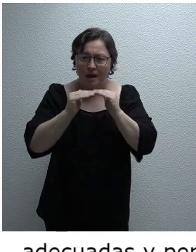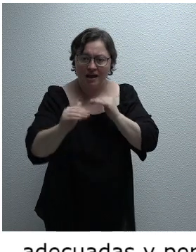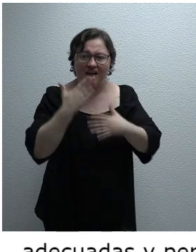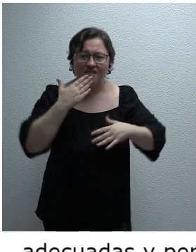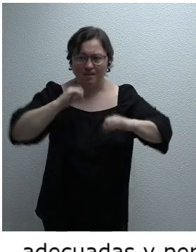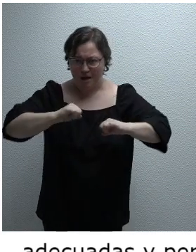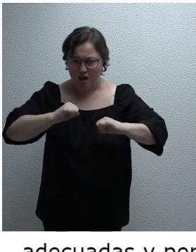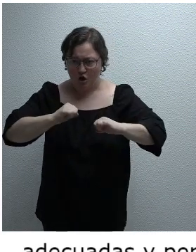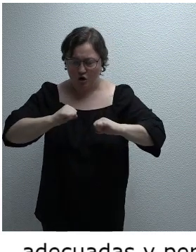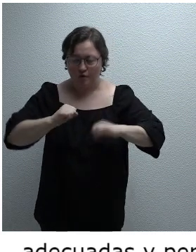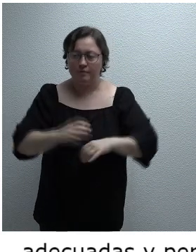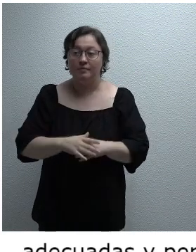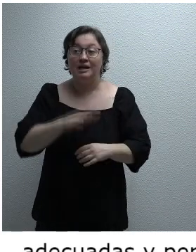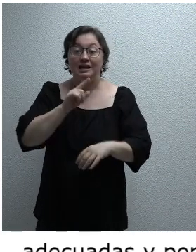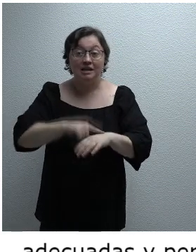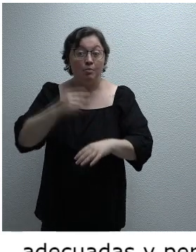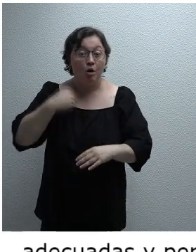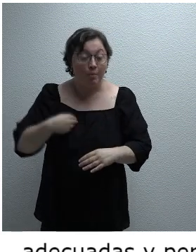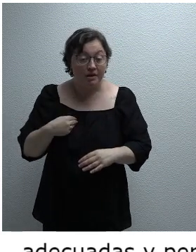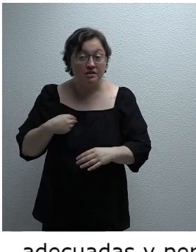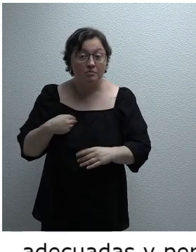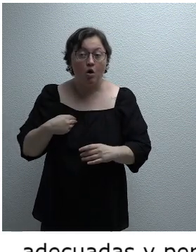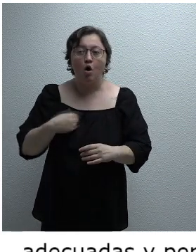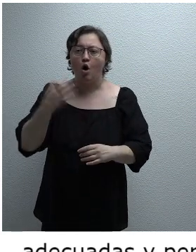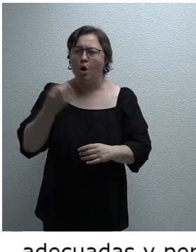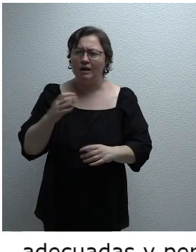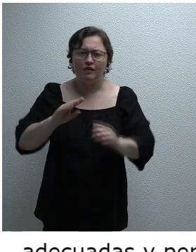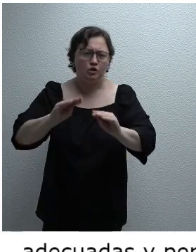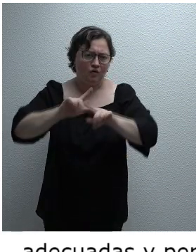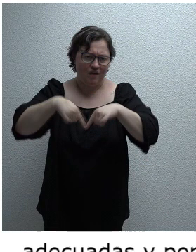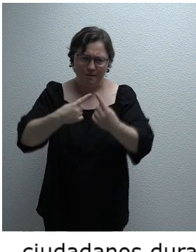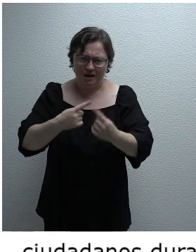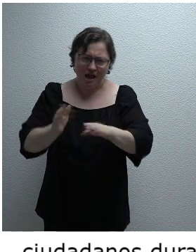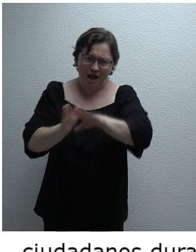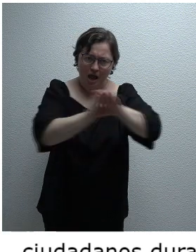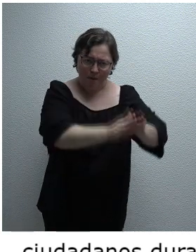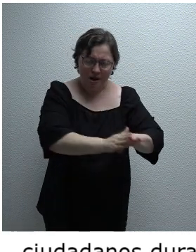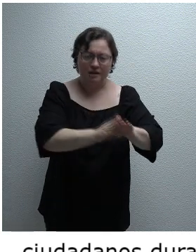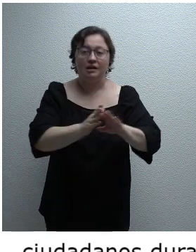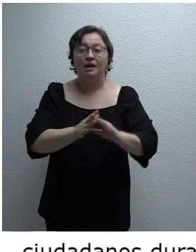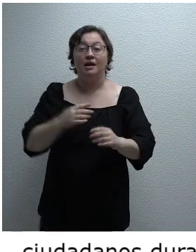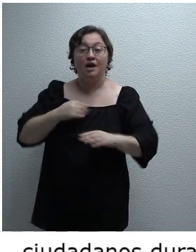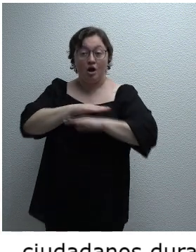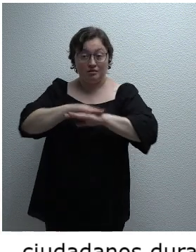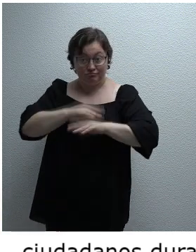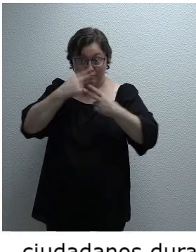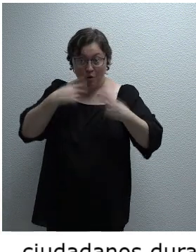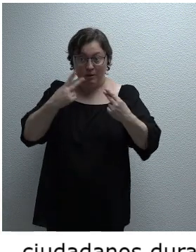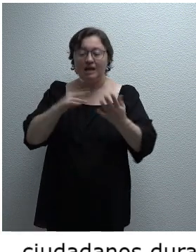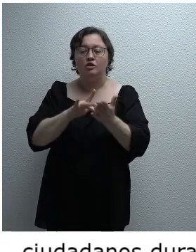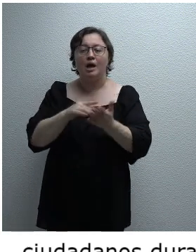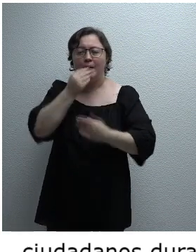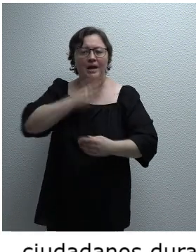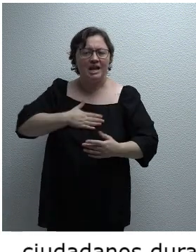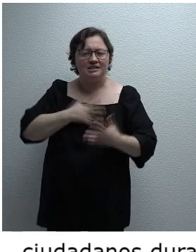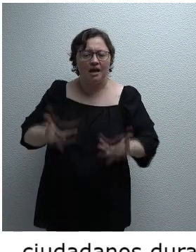edad. Asimismo, con independencia de las obligaciones familiares, promoverán su bienestar mediante un